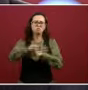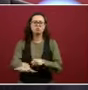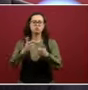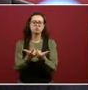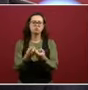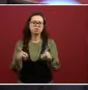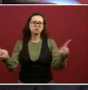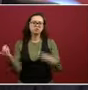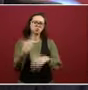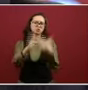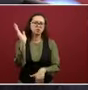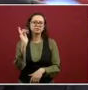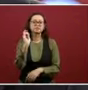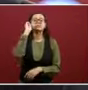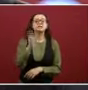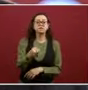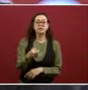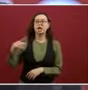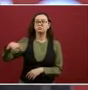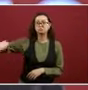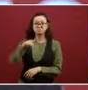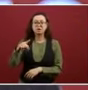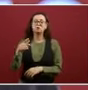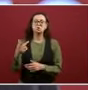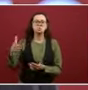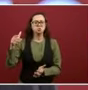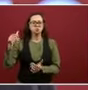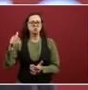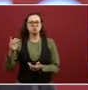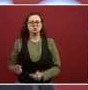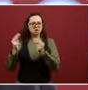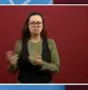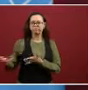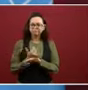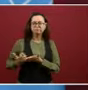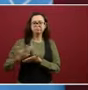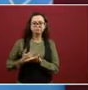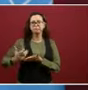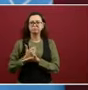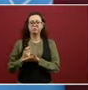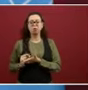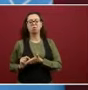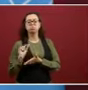que deben de contribuir más los que obtienen más ingresos. Y en este caso,